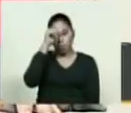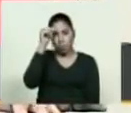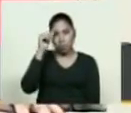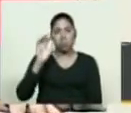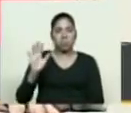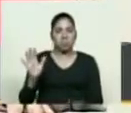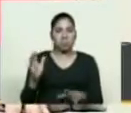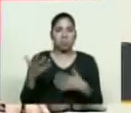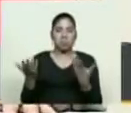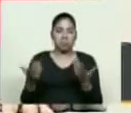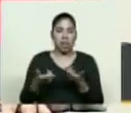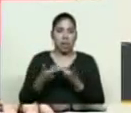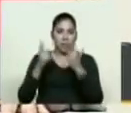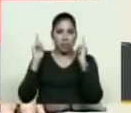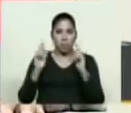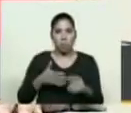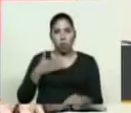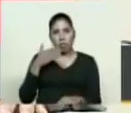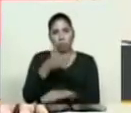tiempo.